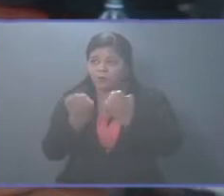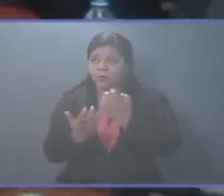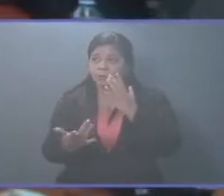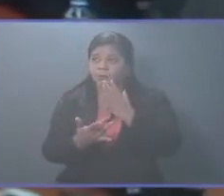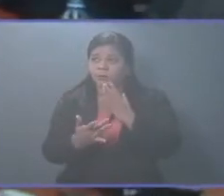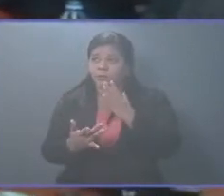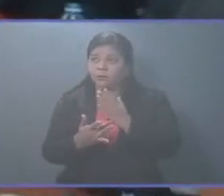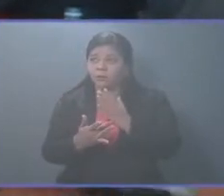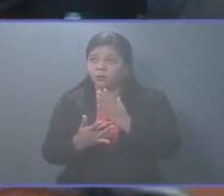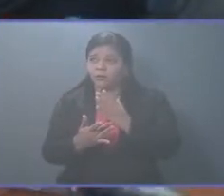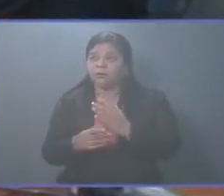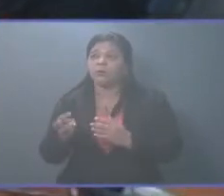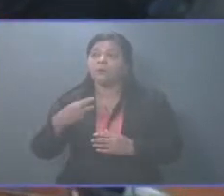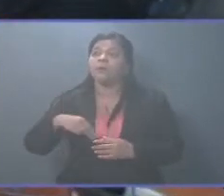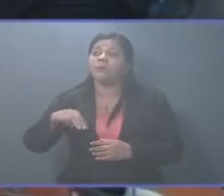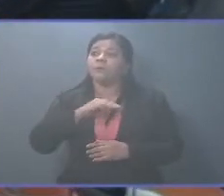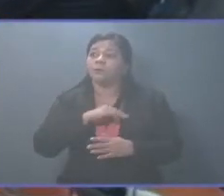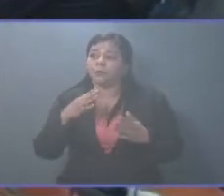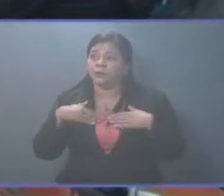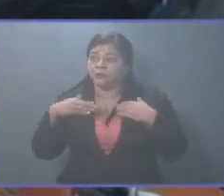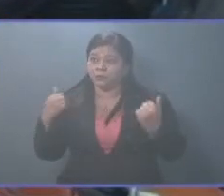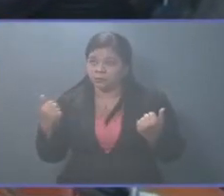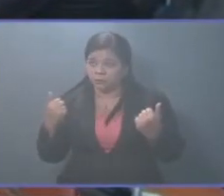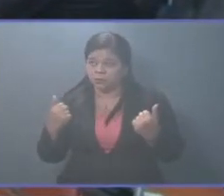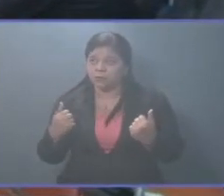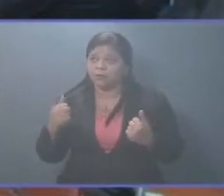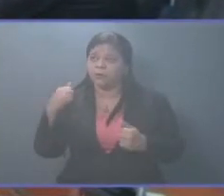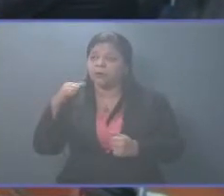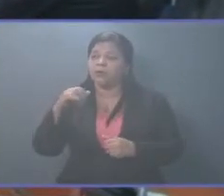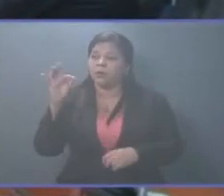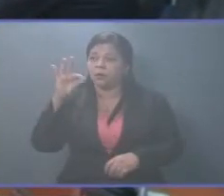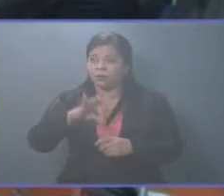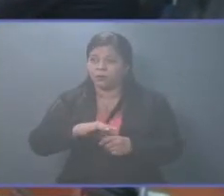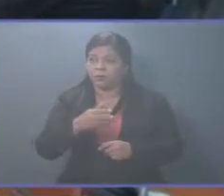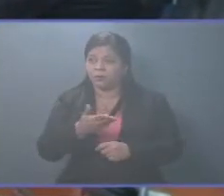programa de inmunizaciones del Ministerio de Salud, favor votar.